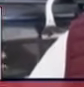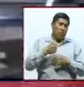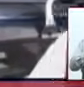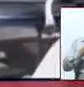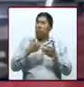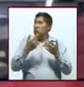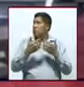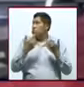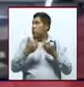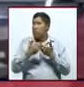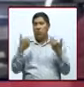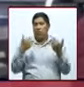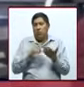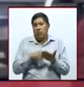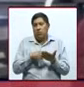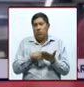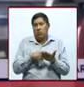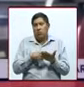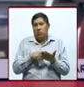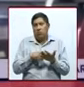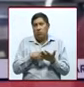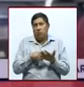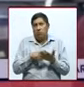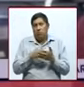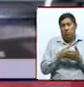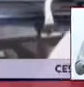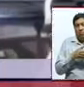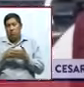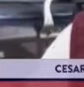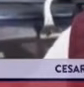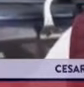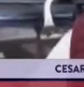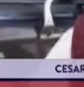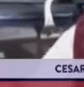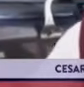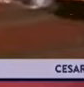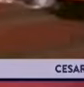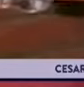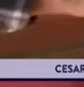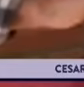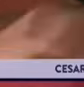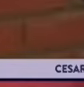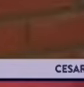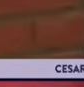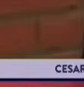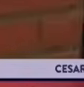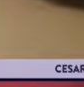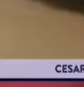de que con esto no demuestro un desapego a la verdadera democracia interna también.